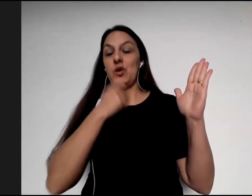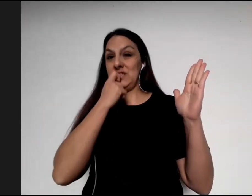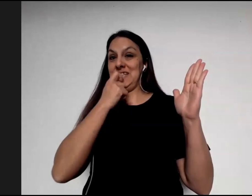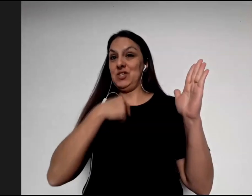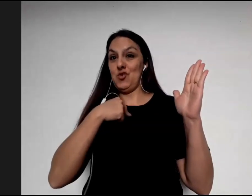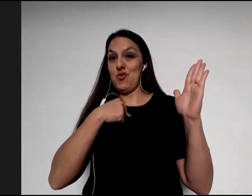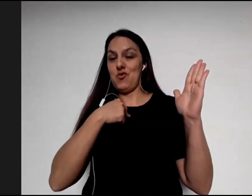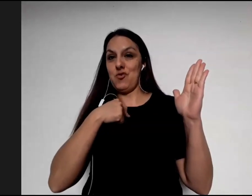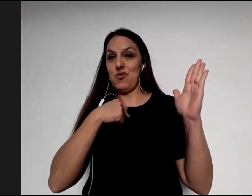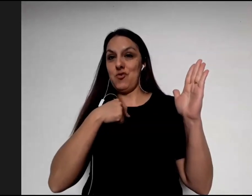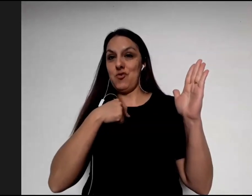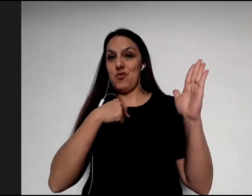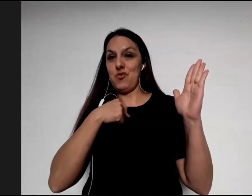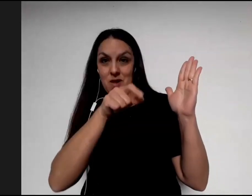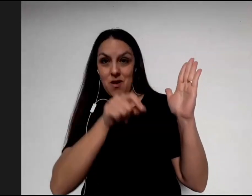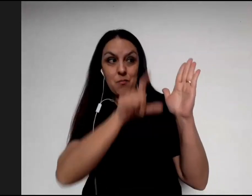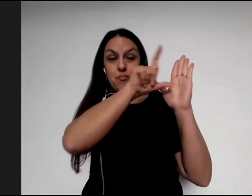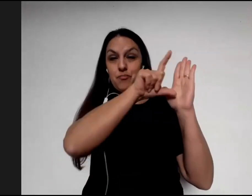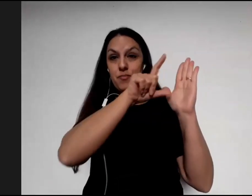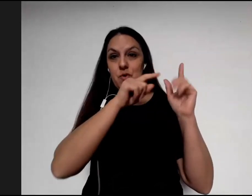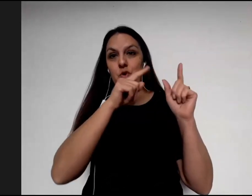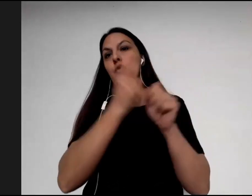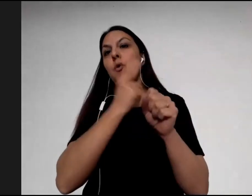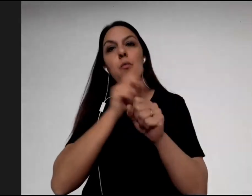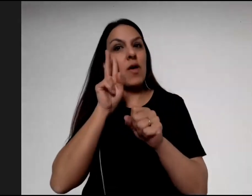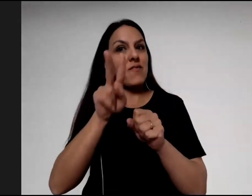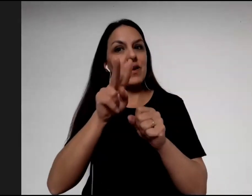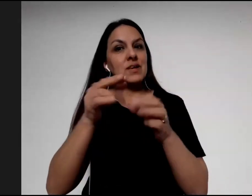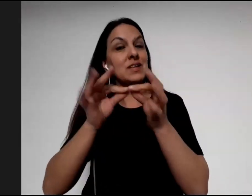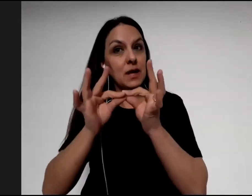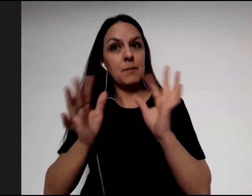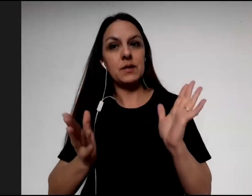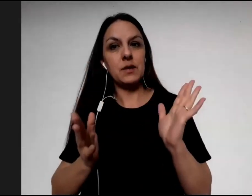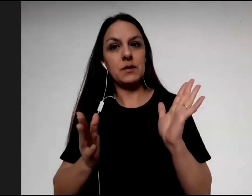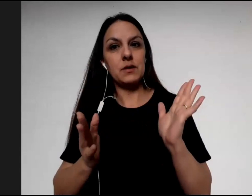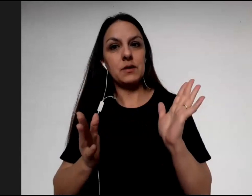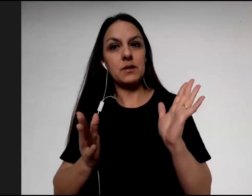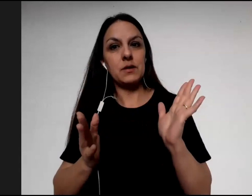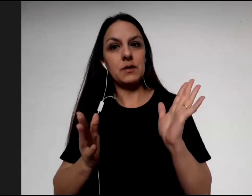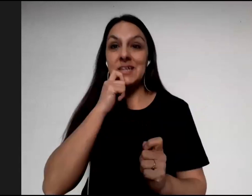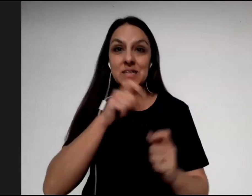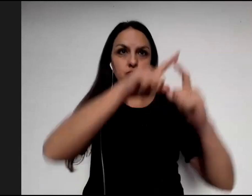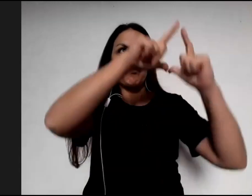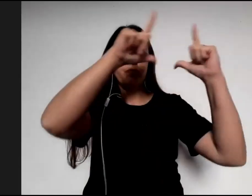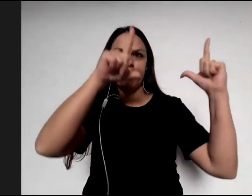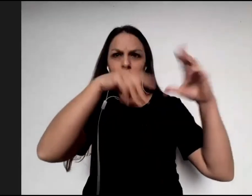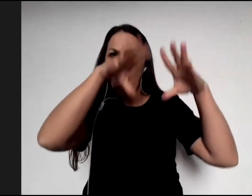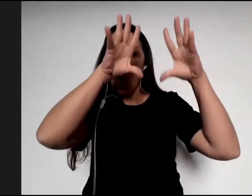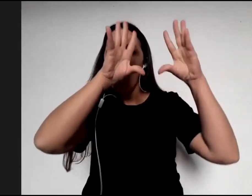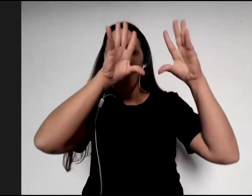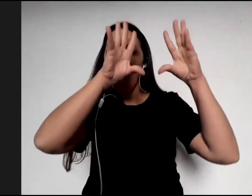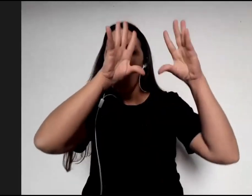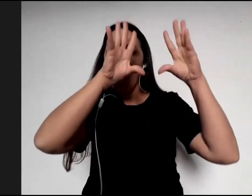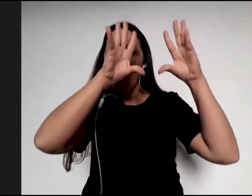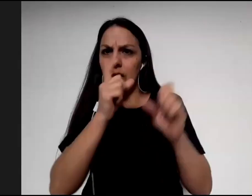intérpretes de lengua de señas, y tampoco si utilizo toda la pantalla del PowerPoint, se van a poder ver a los intérpretes. Así